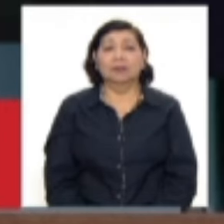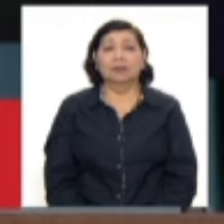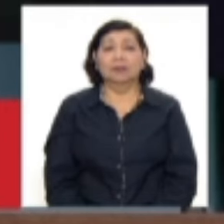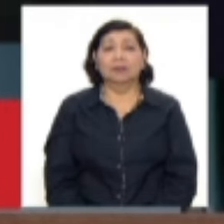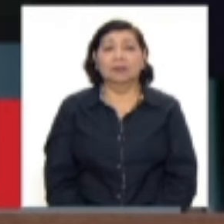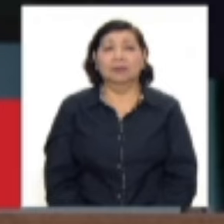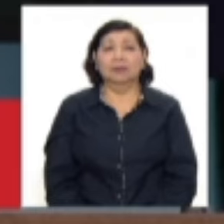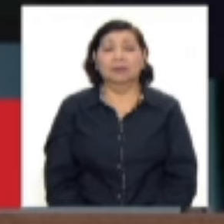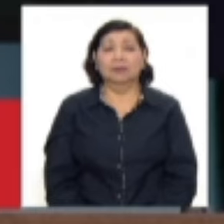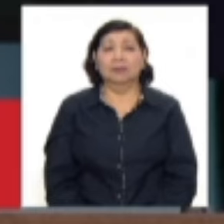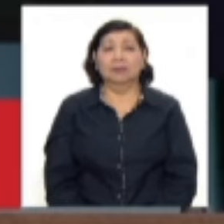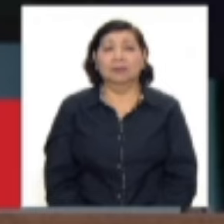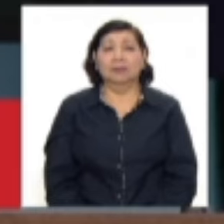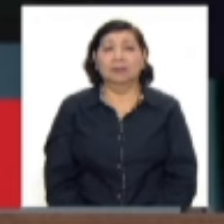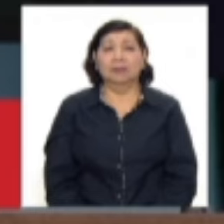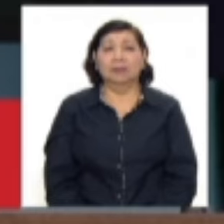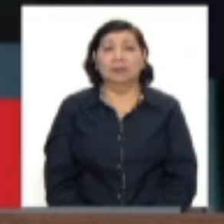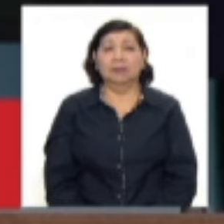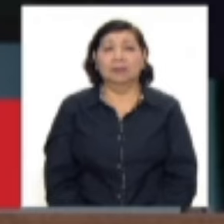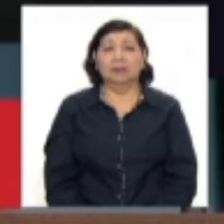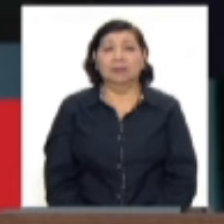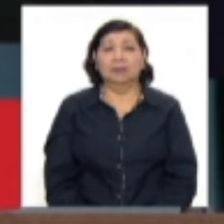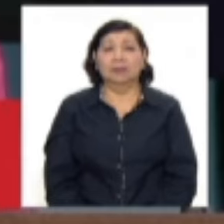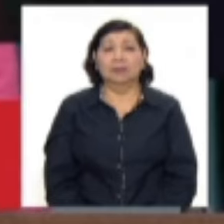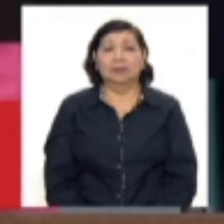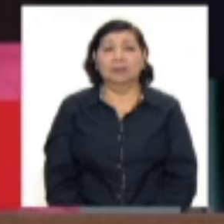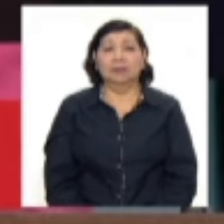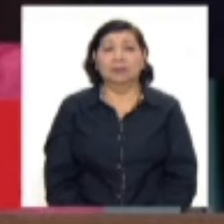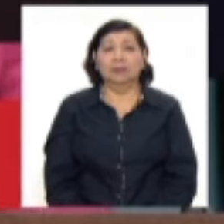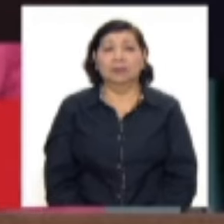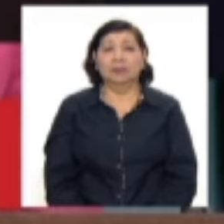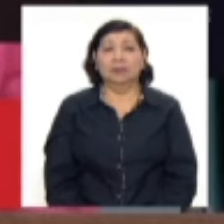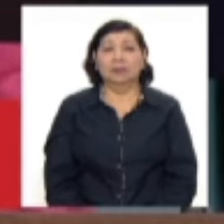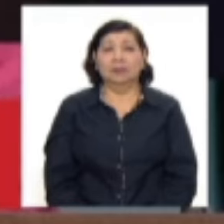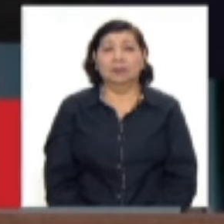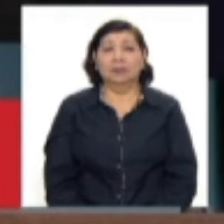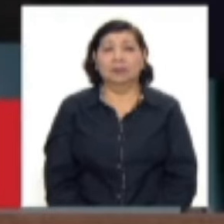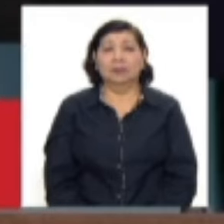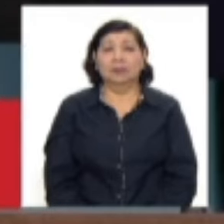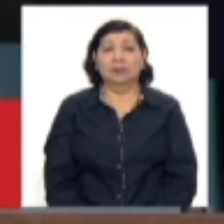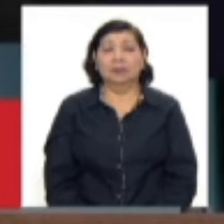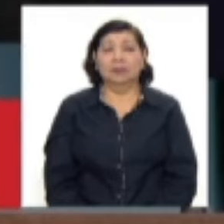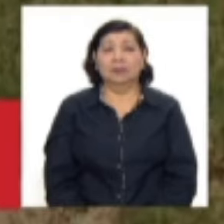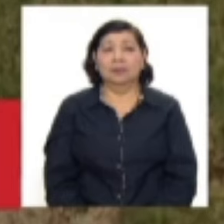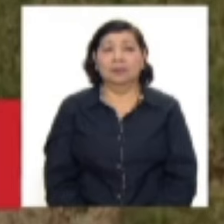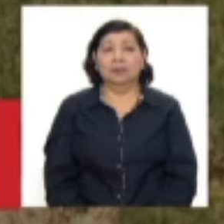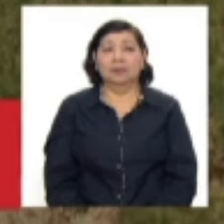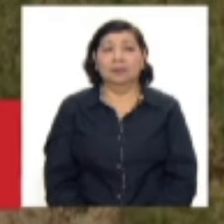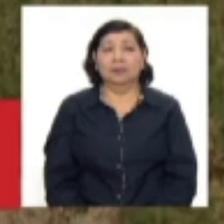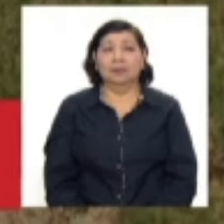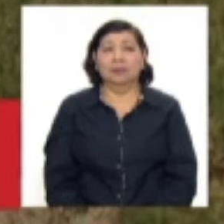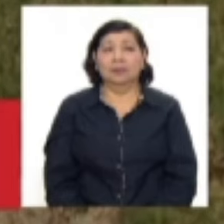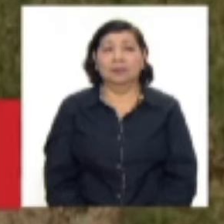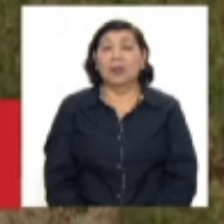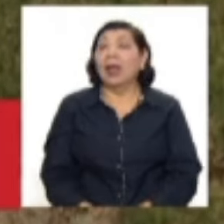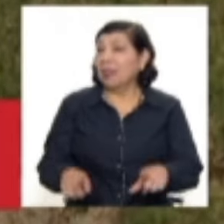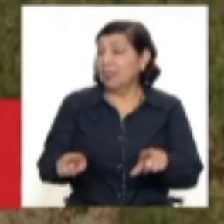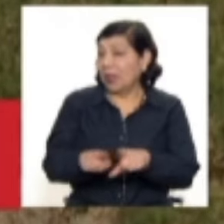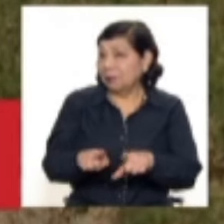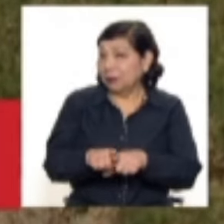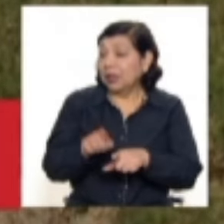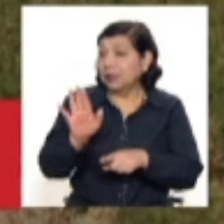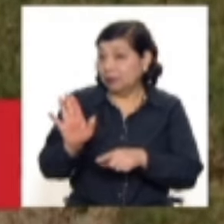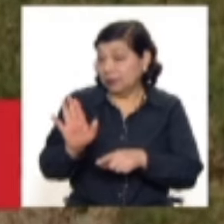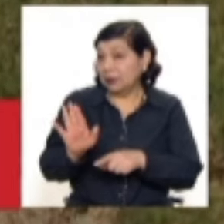conspiracy theory. This is what this is. So instead of leaders trying to bring us together. También en